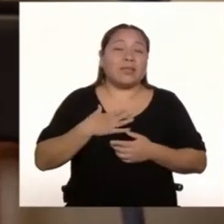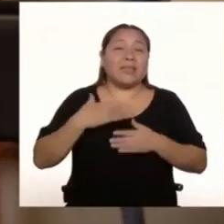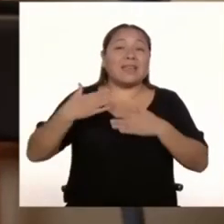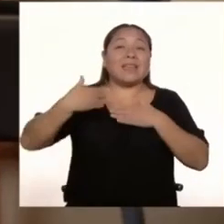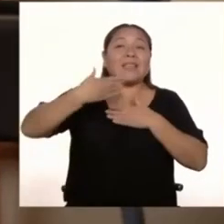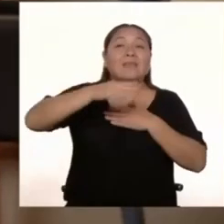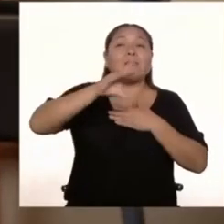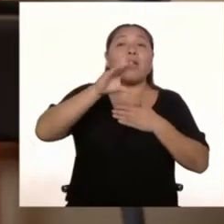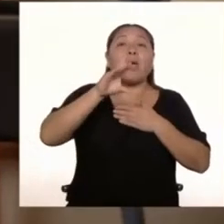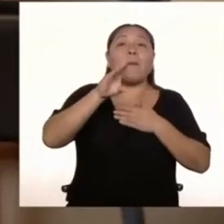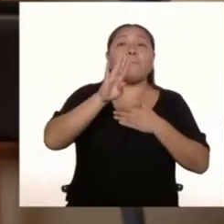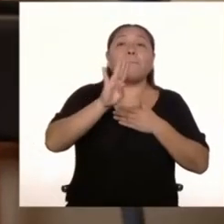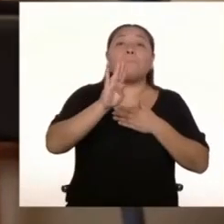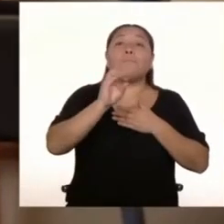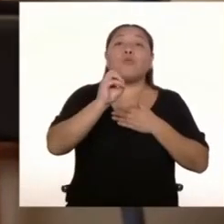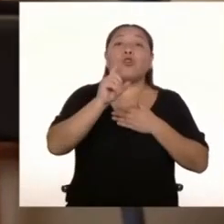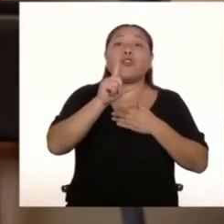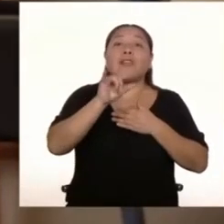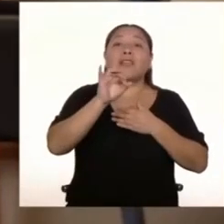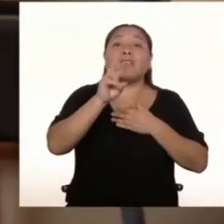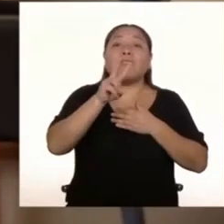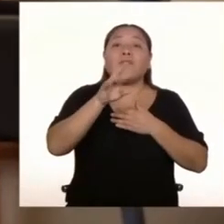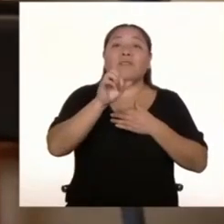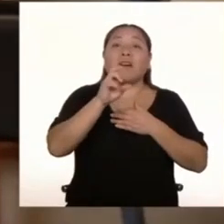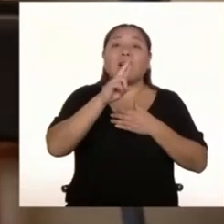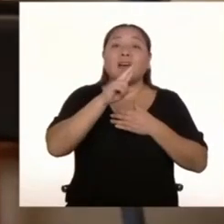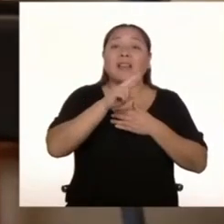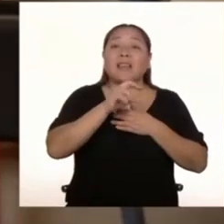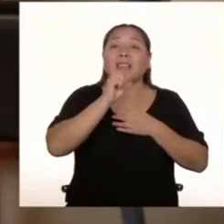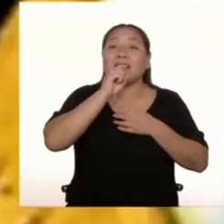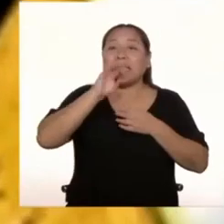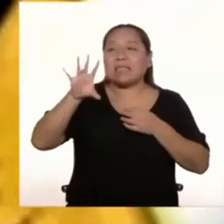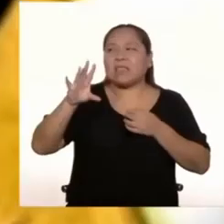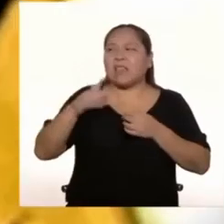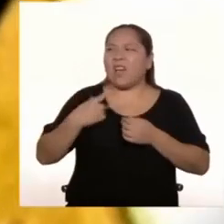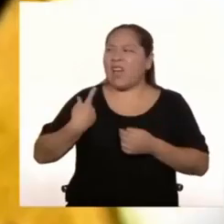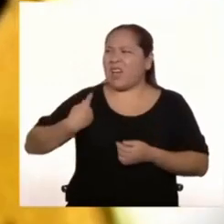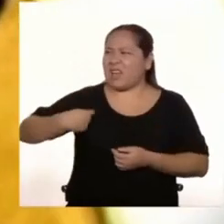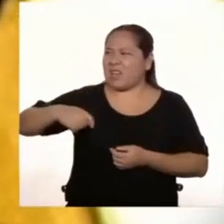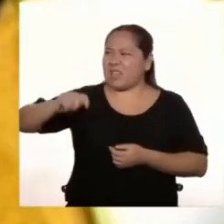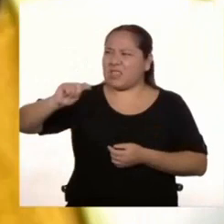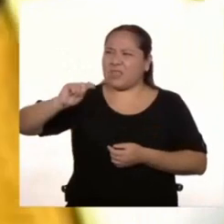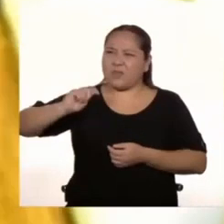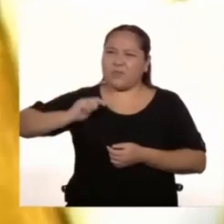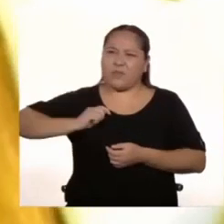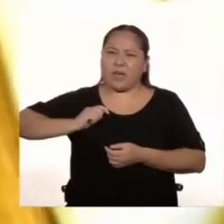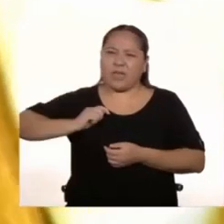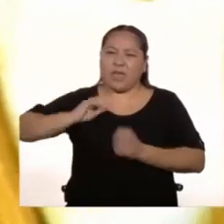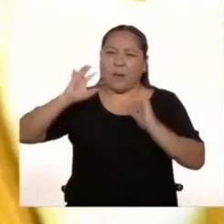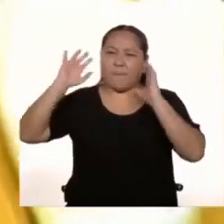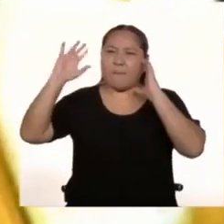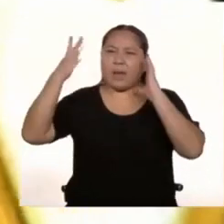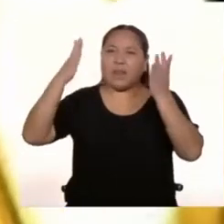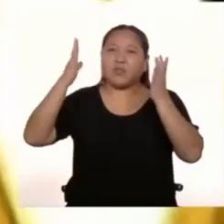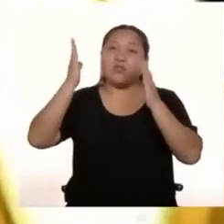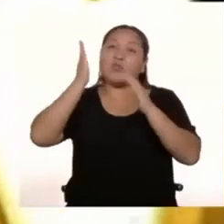adelante va a desarrollar, ¿no? Que España es una madrastra, que trata mal a sus hijos.